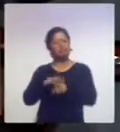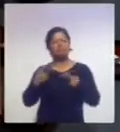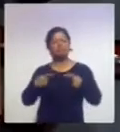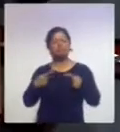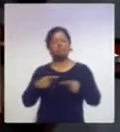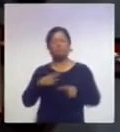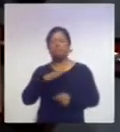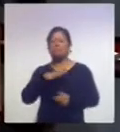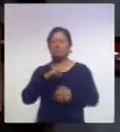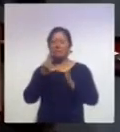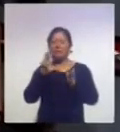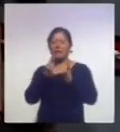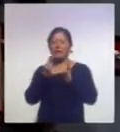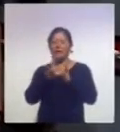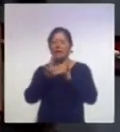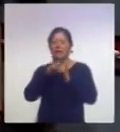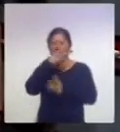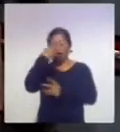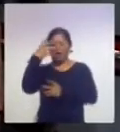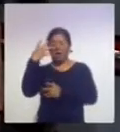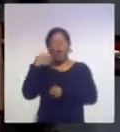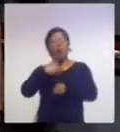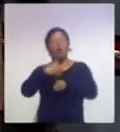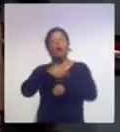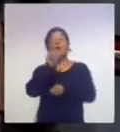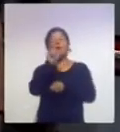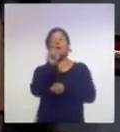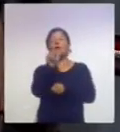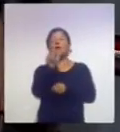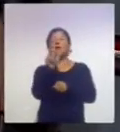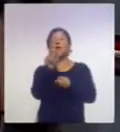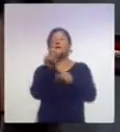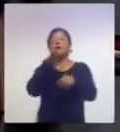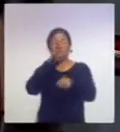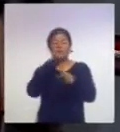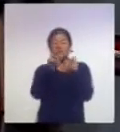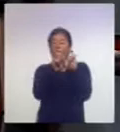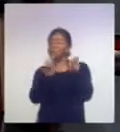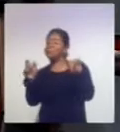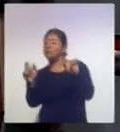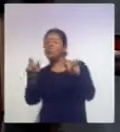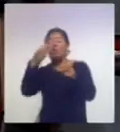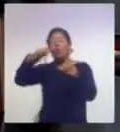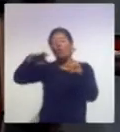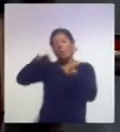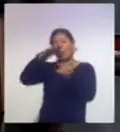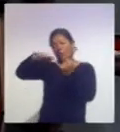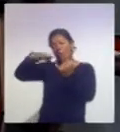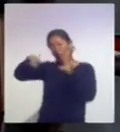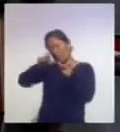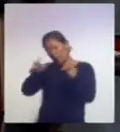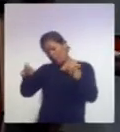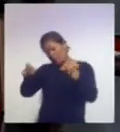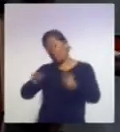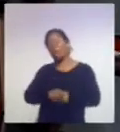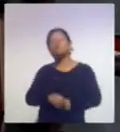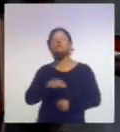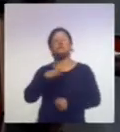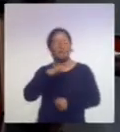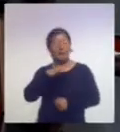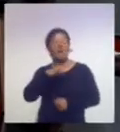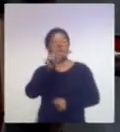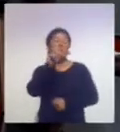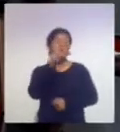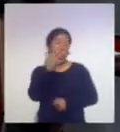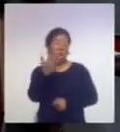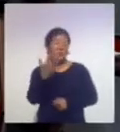credencial de elector número 19 y que pronto ya no va a servir. Así es, tenemos más o menos 25 mil credenciales